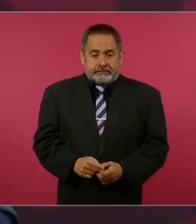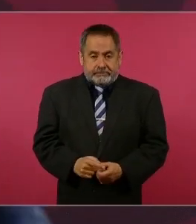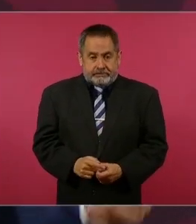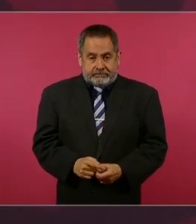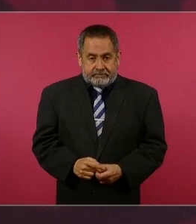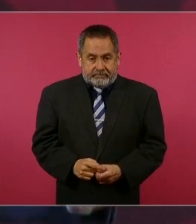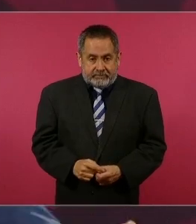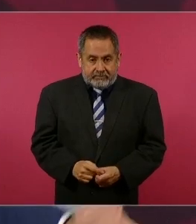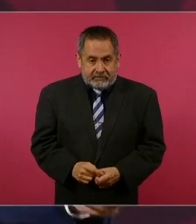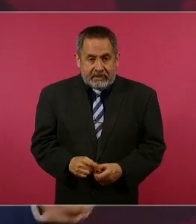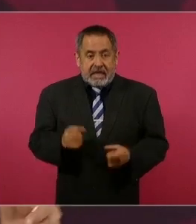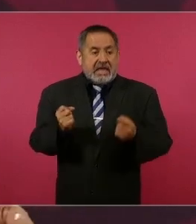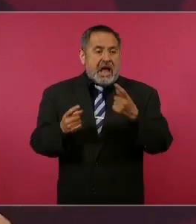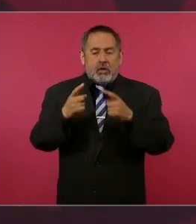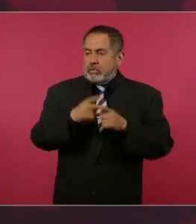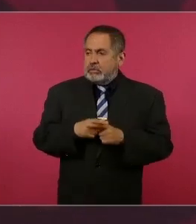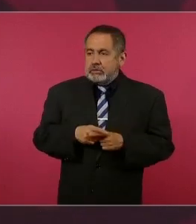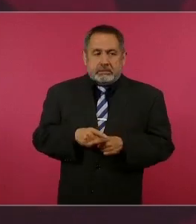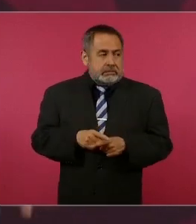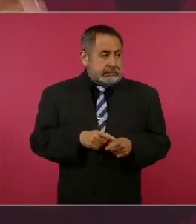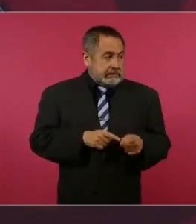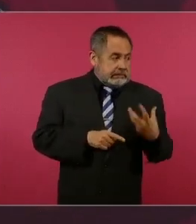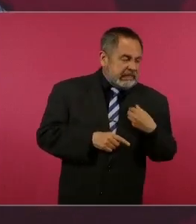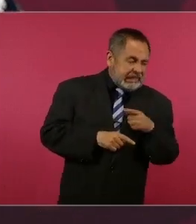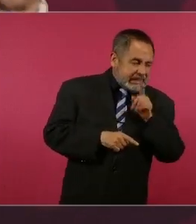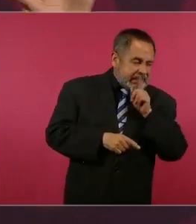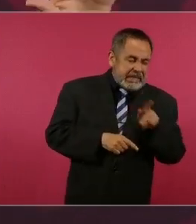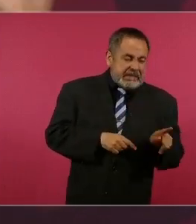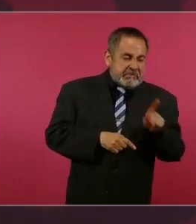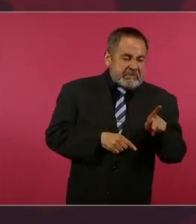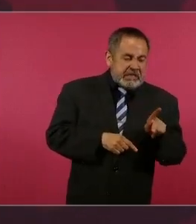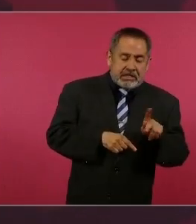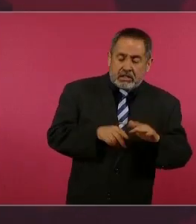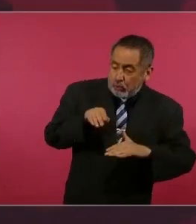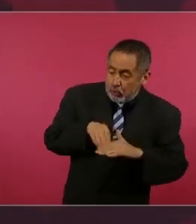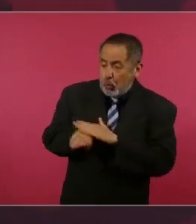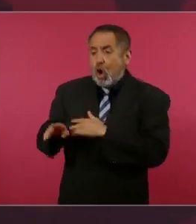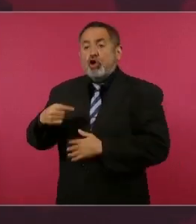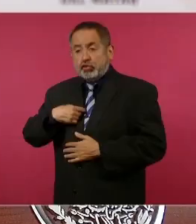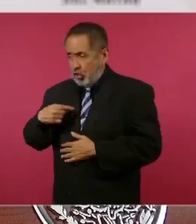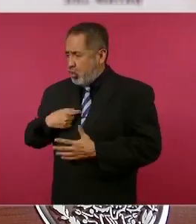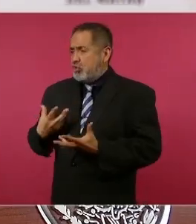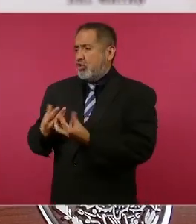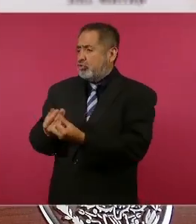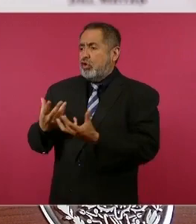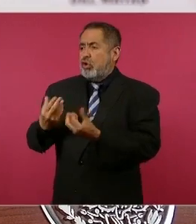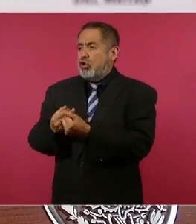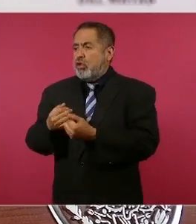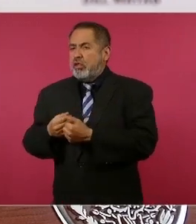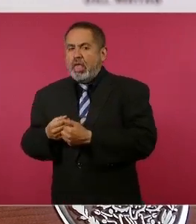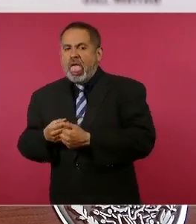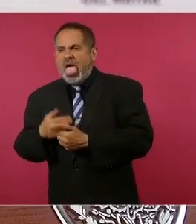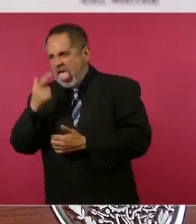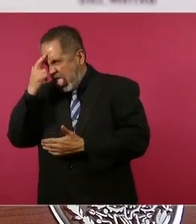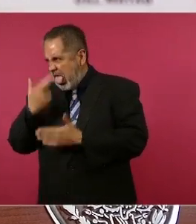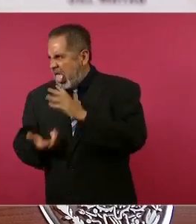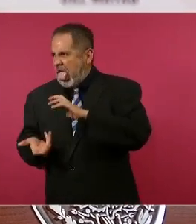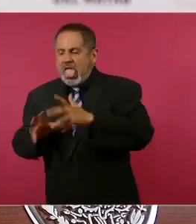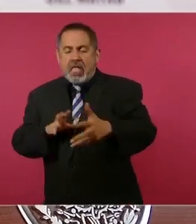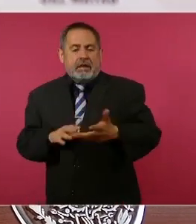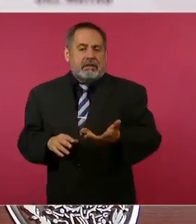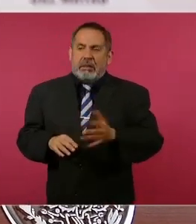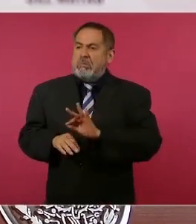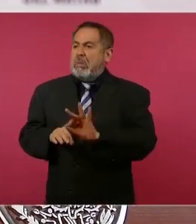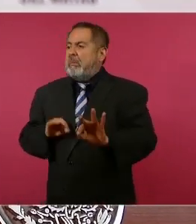Y los infiltrados, que esos nunca faltan. Acuérdense de